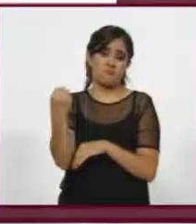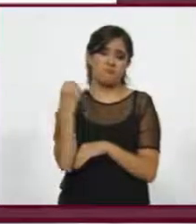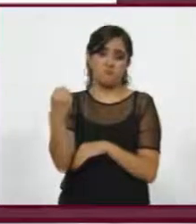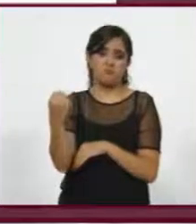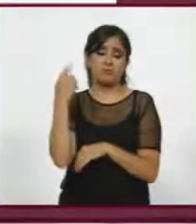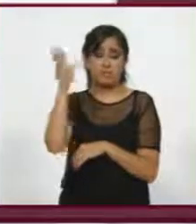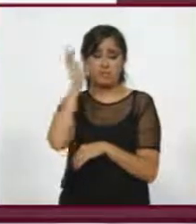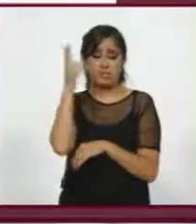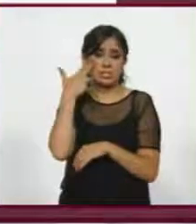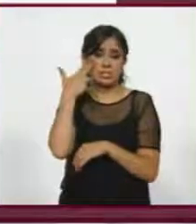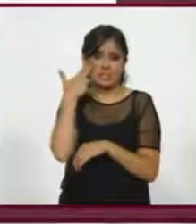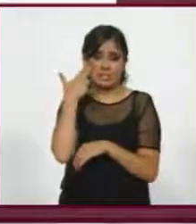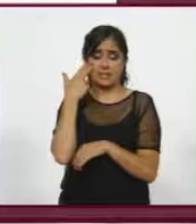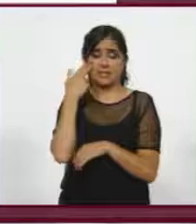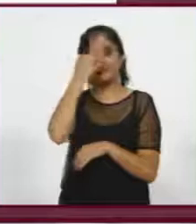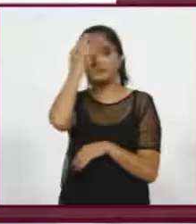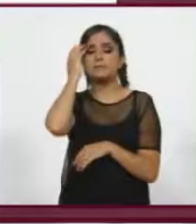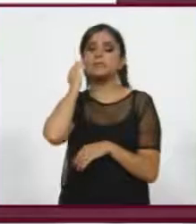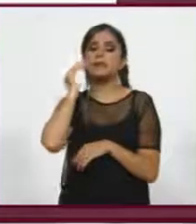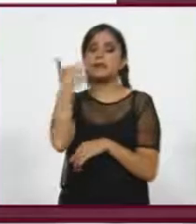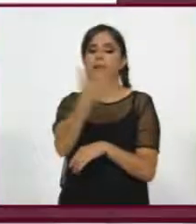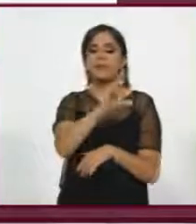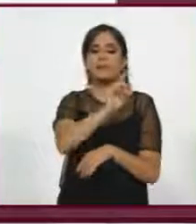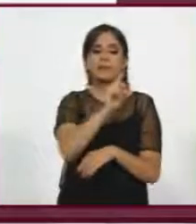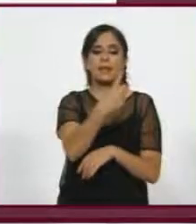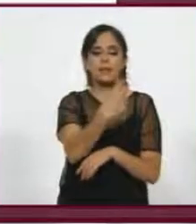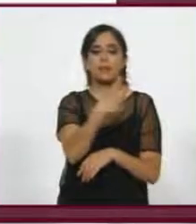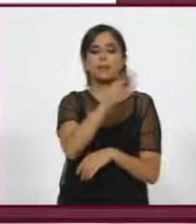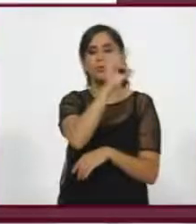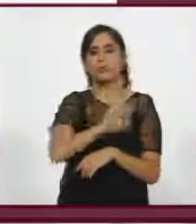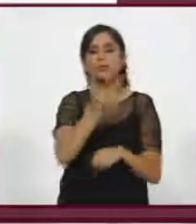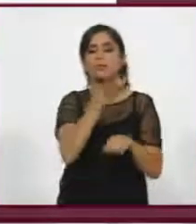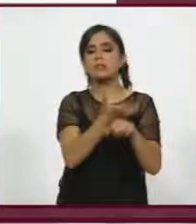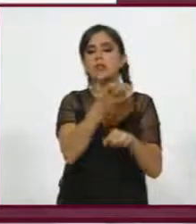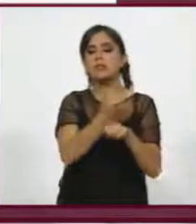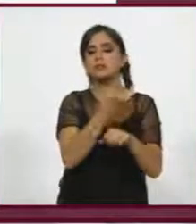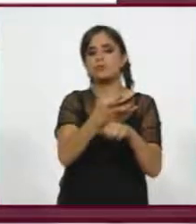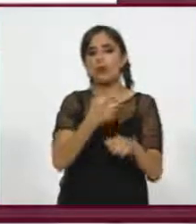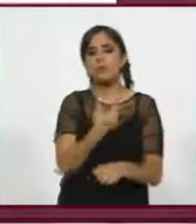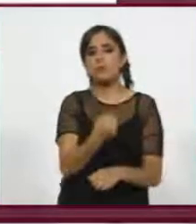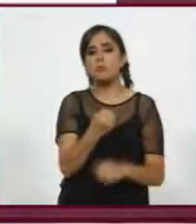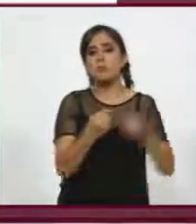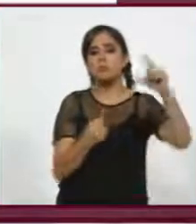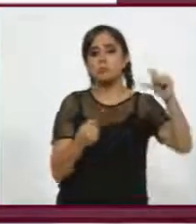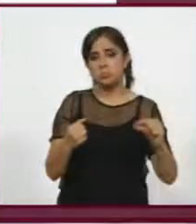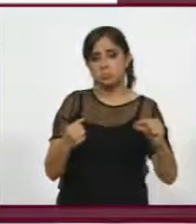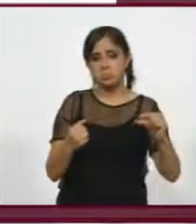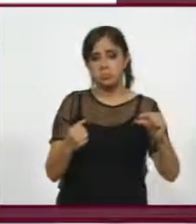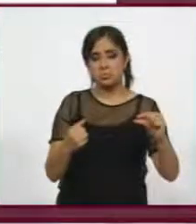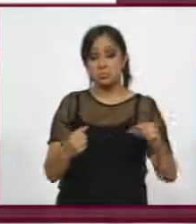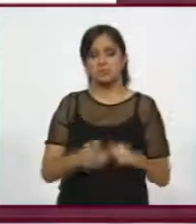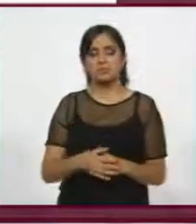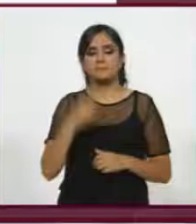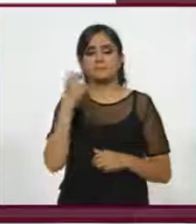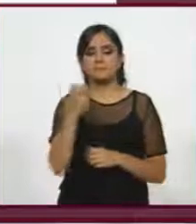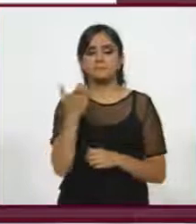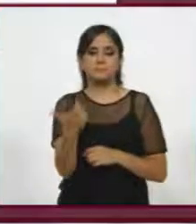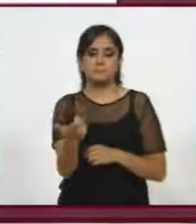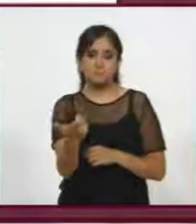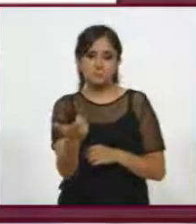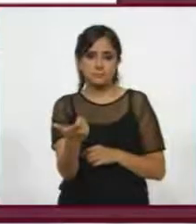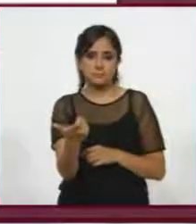impresionante. 70% cree que ahora es China contra 31% Estados Unidos. Es la